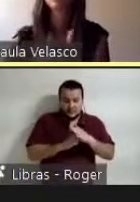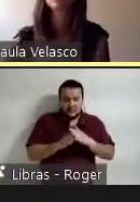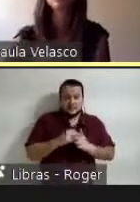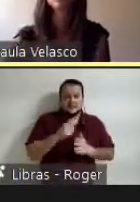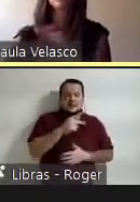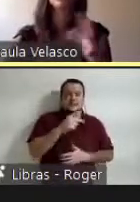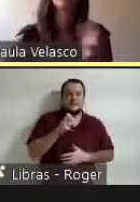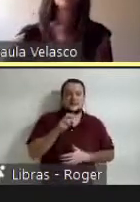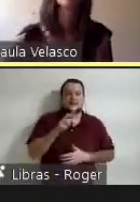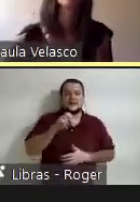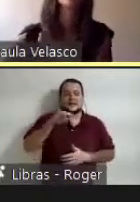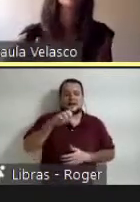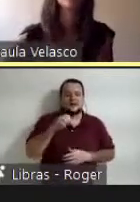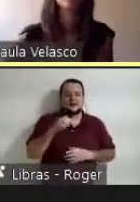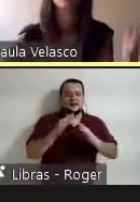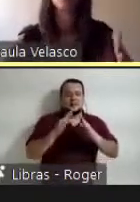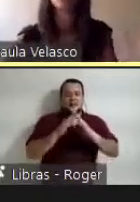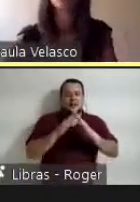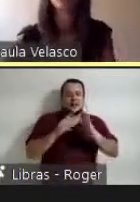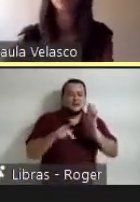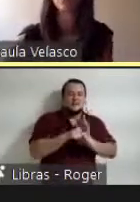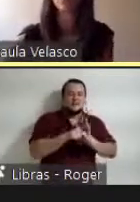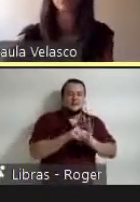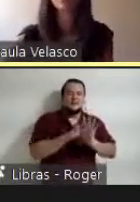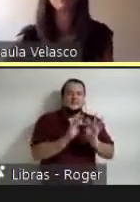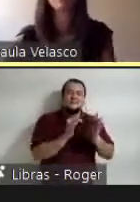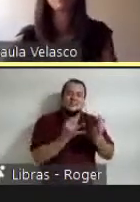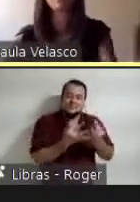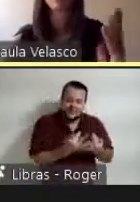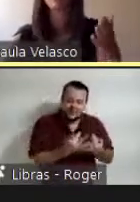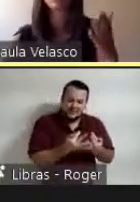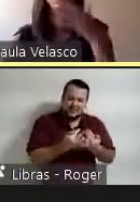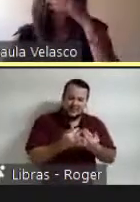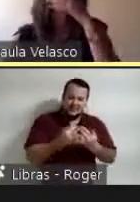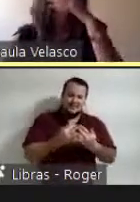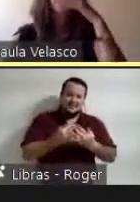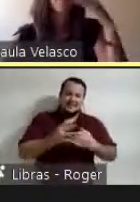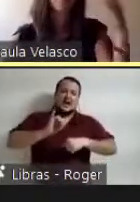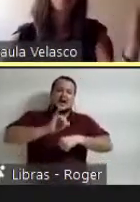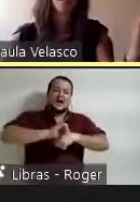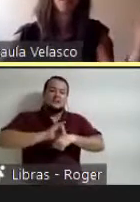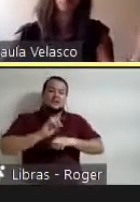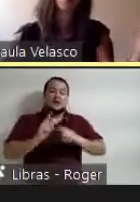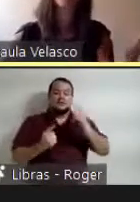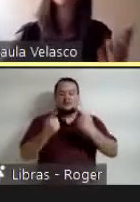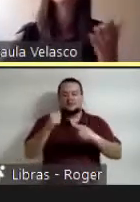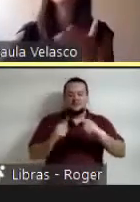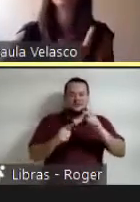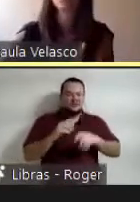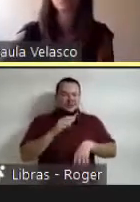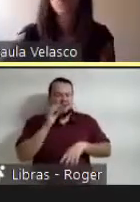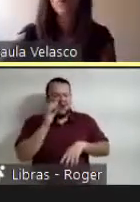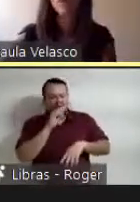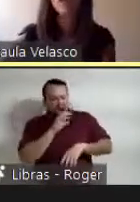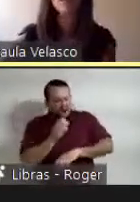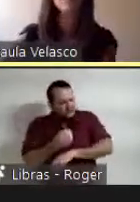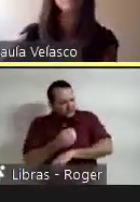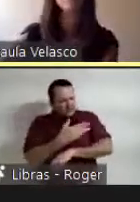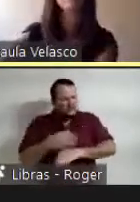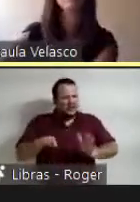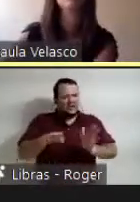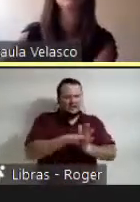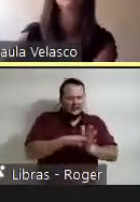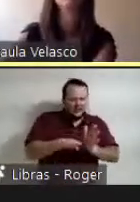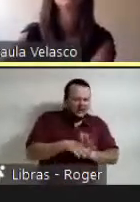estaba entonces en un proceso como de rápida modernización estaba dejando construyendo su república